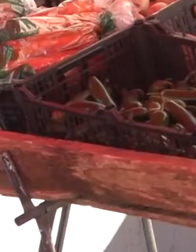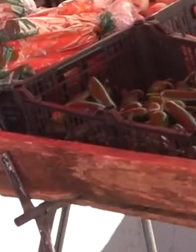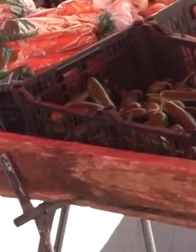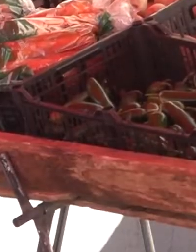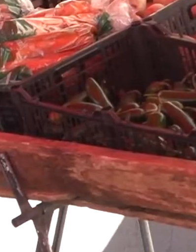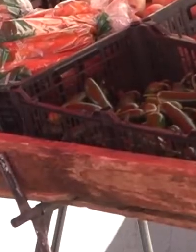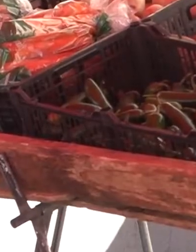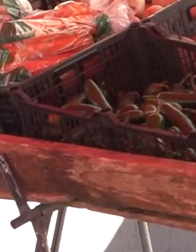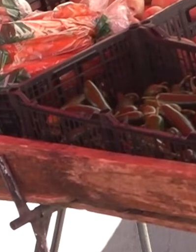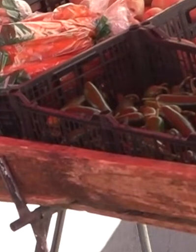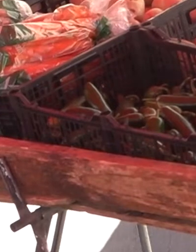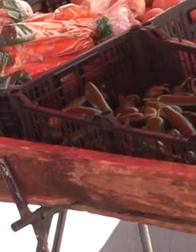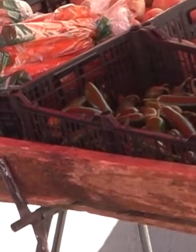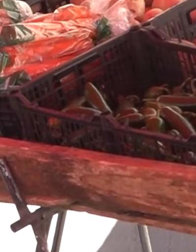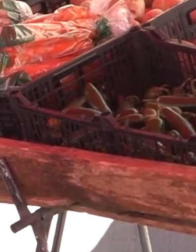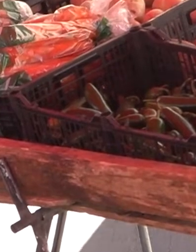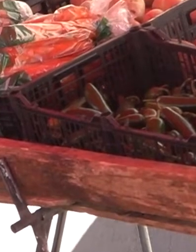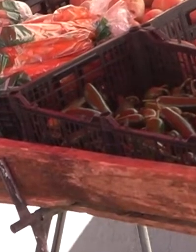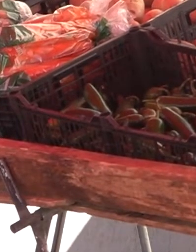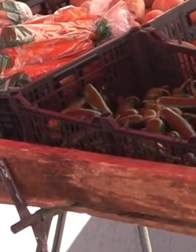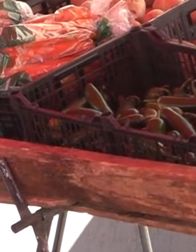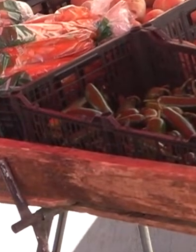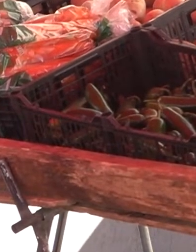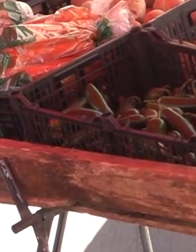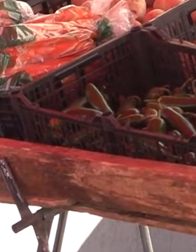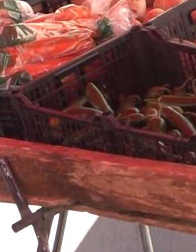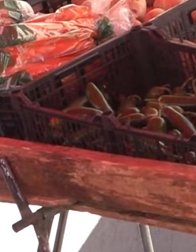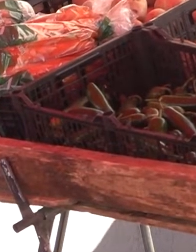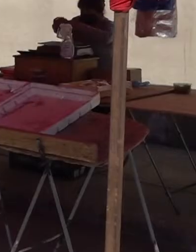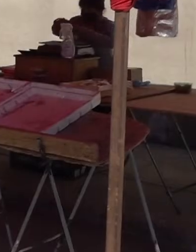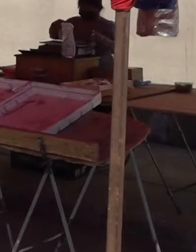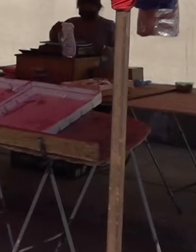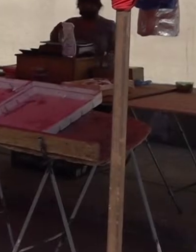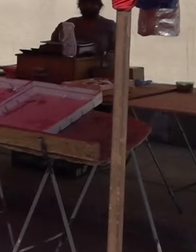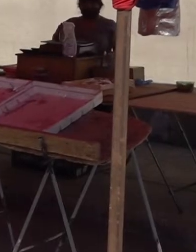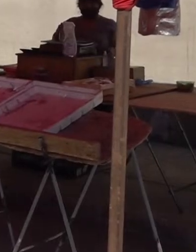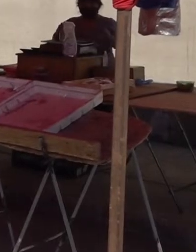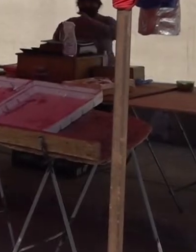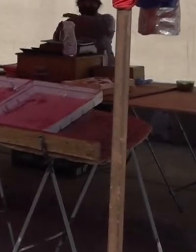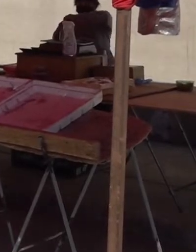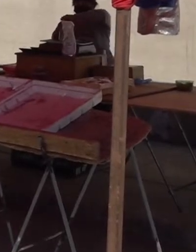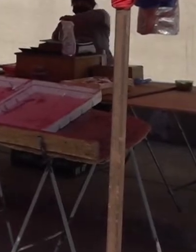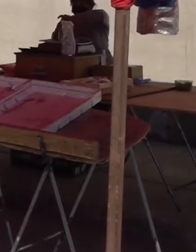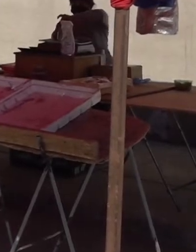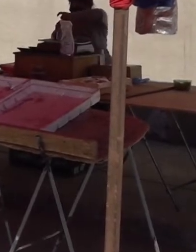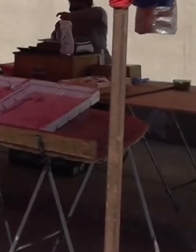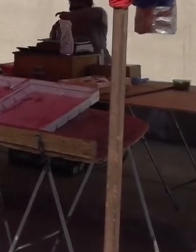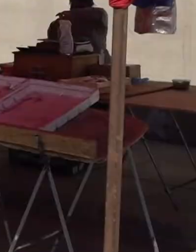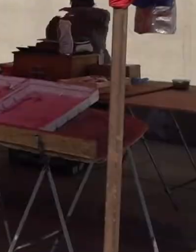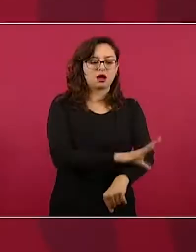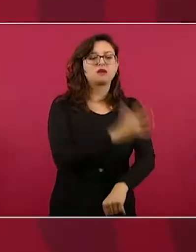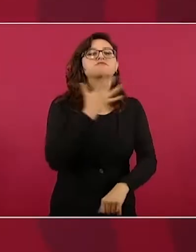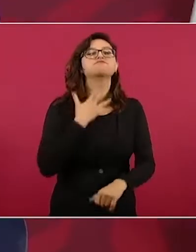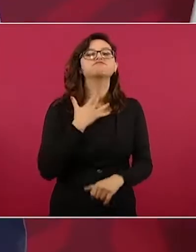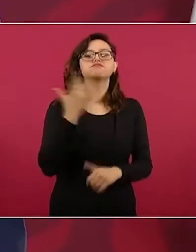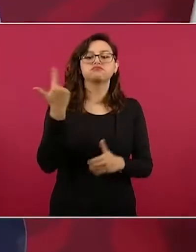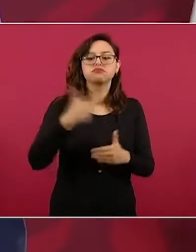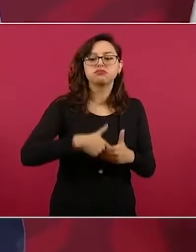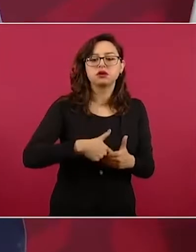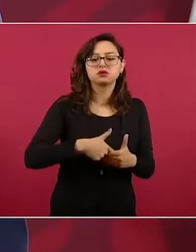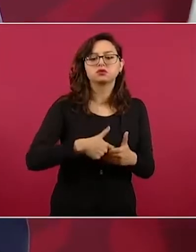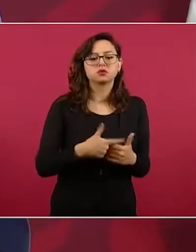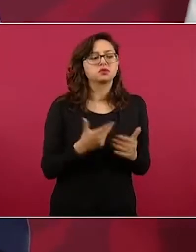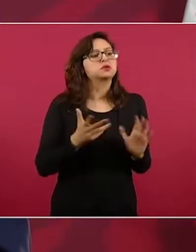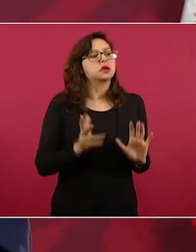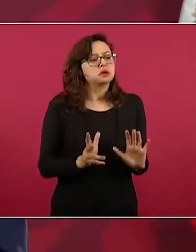y comerciantes han cumplido el acuerdo con la Federación para mantenerlos. El caso de los energéticos, no